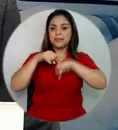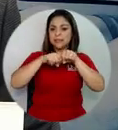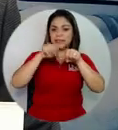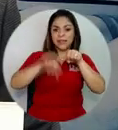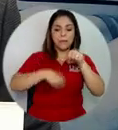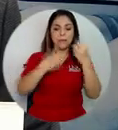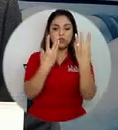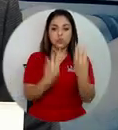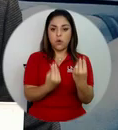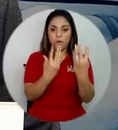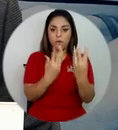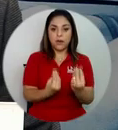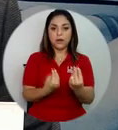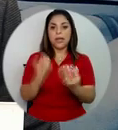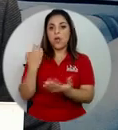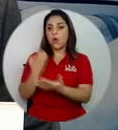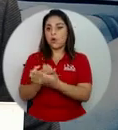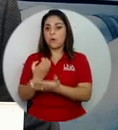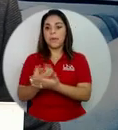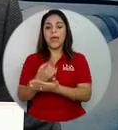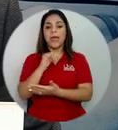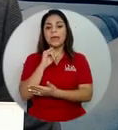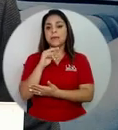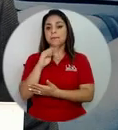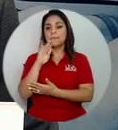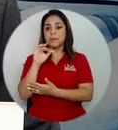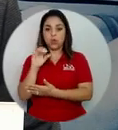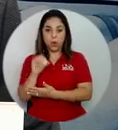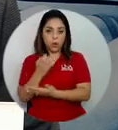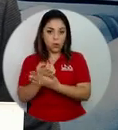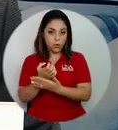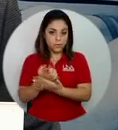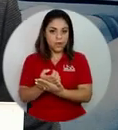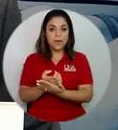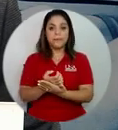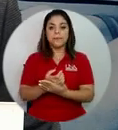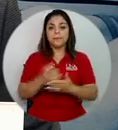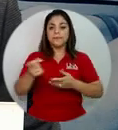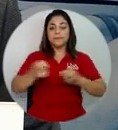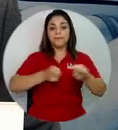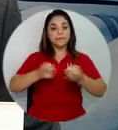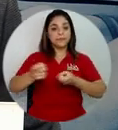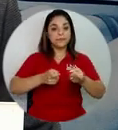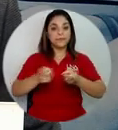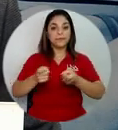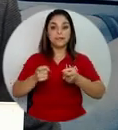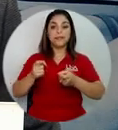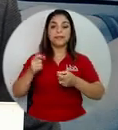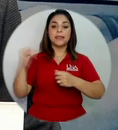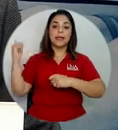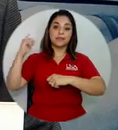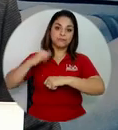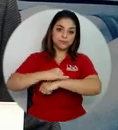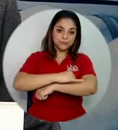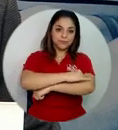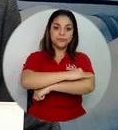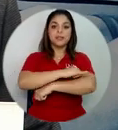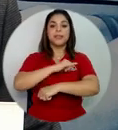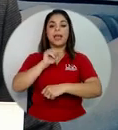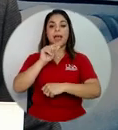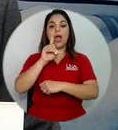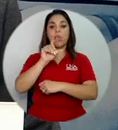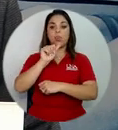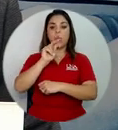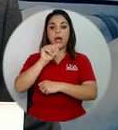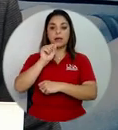sistemas y software, economía y bioeconomía, administración aeroportuaria y